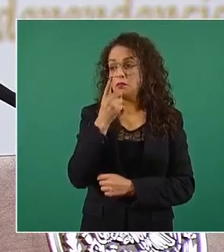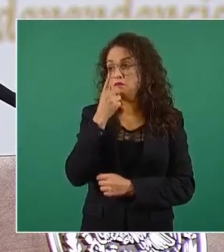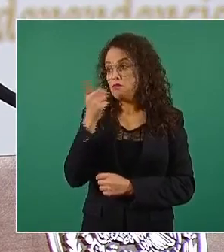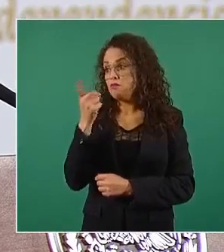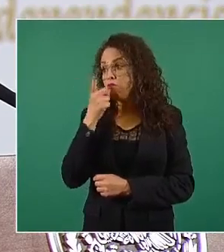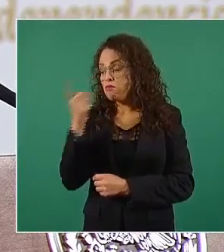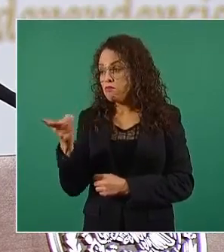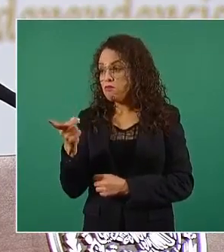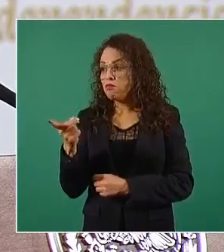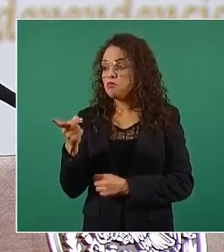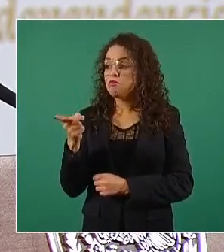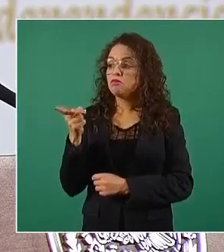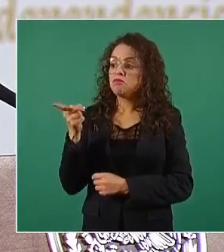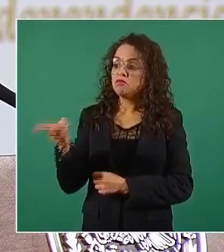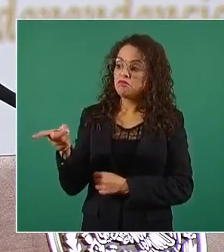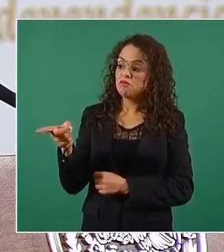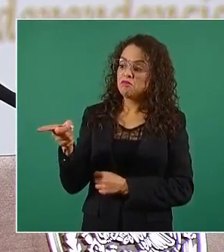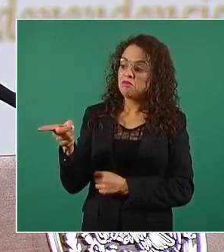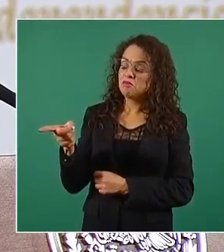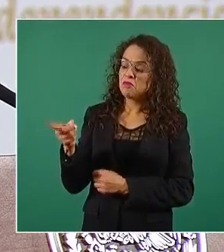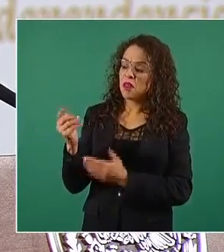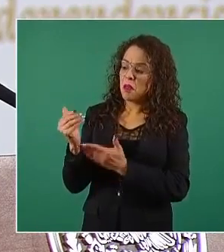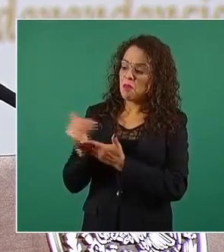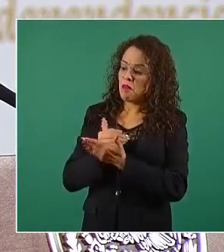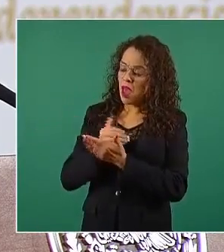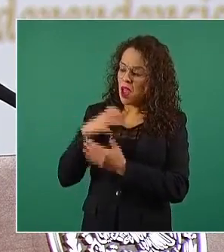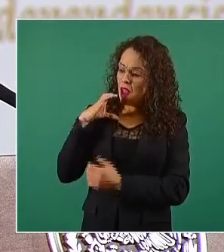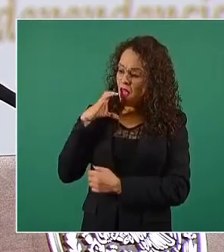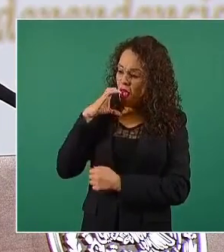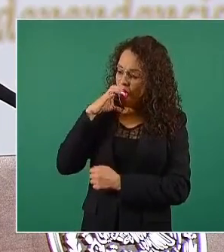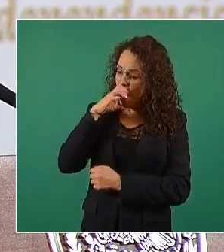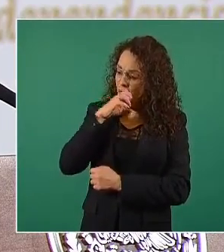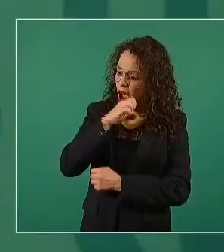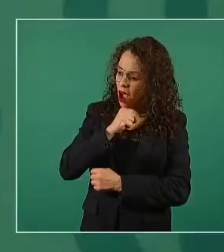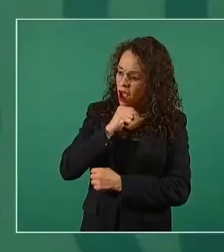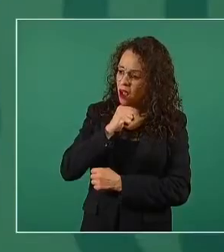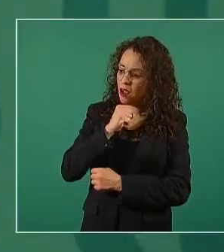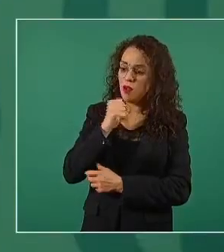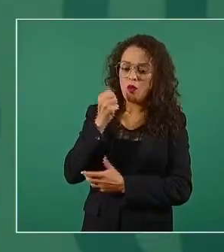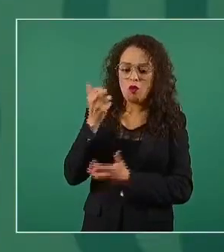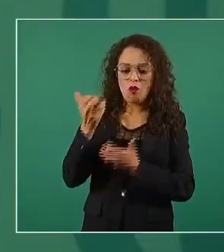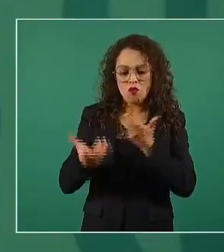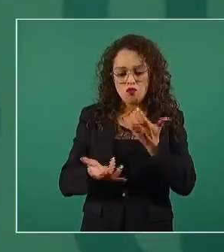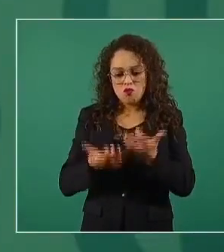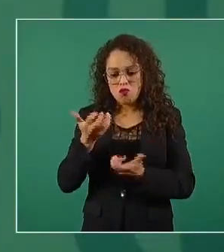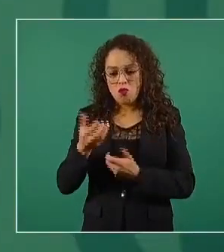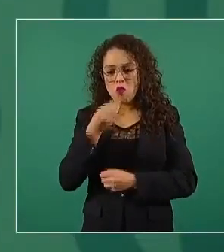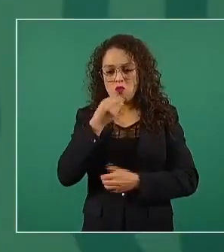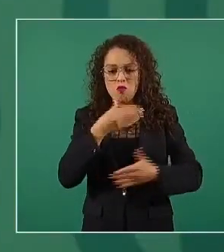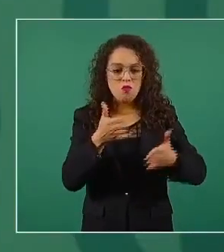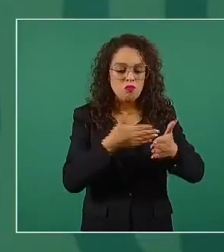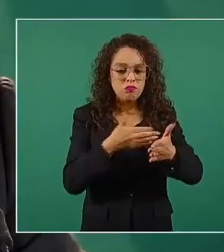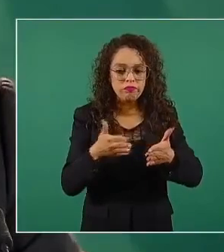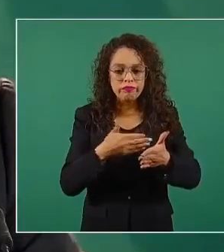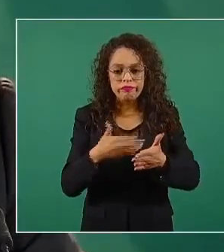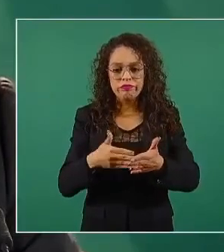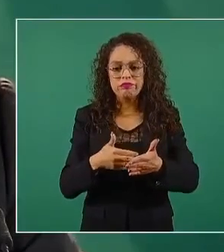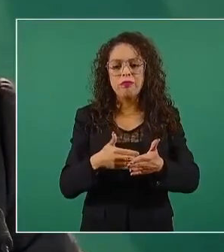menos calor, que tarda más en que se preparen los alimentos. De todas formas,